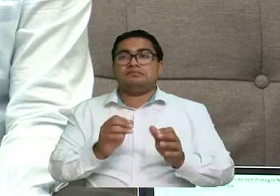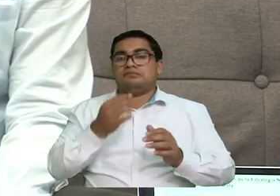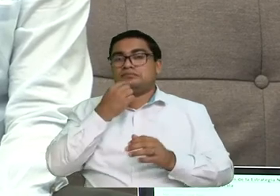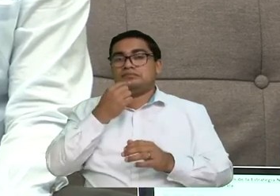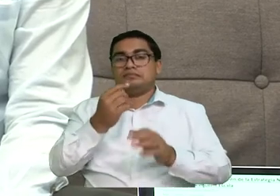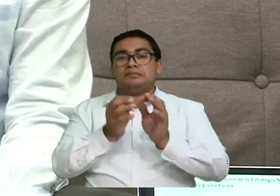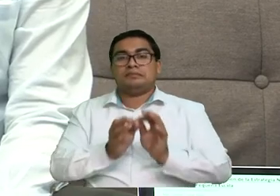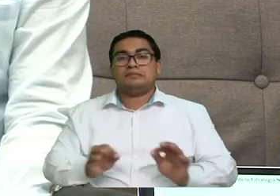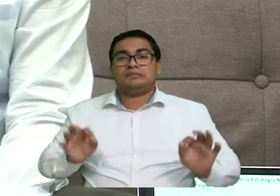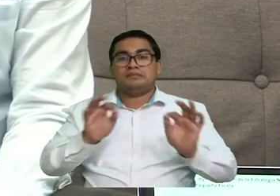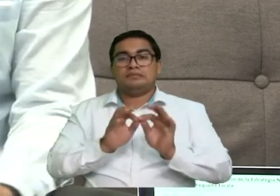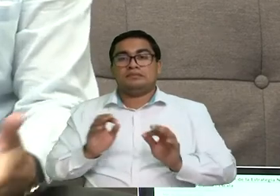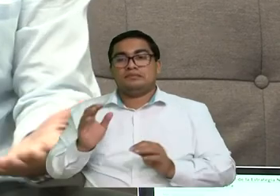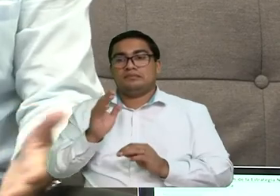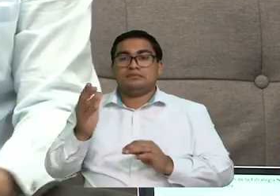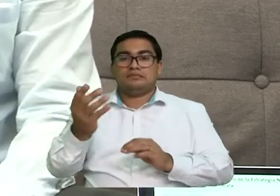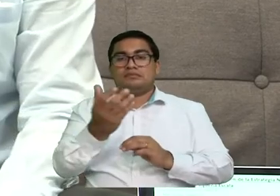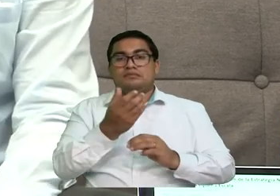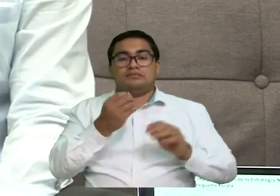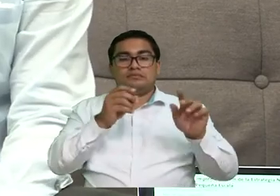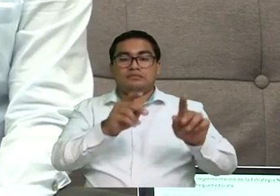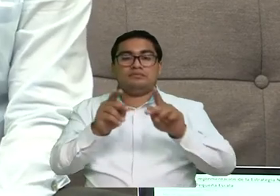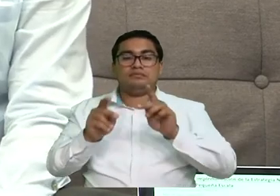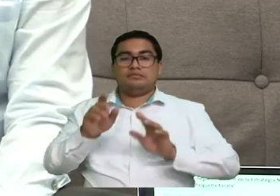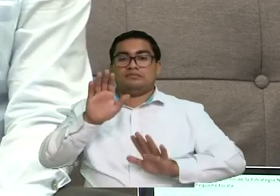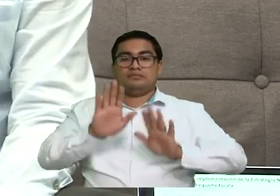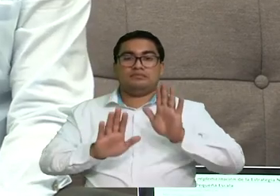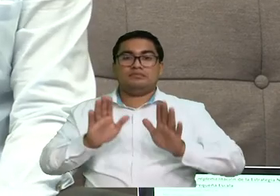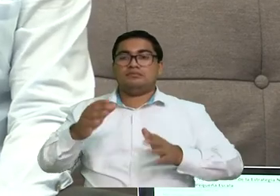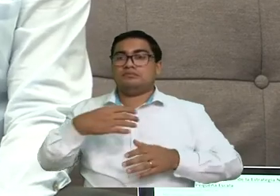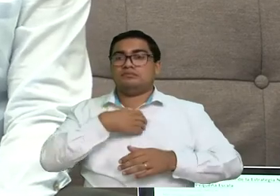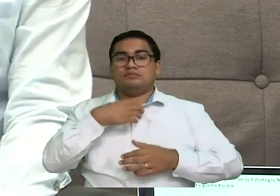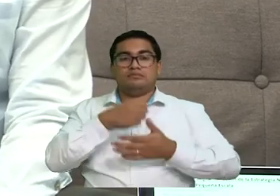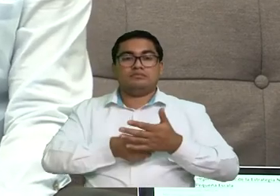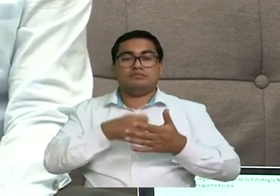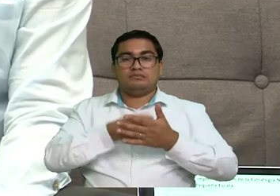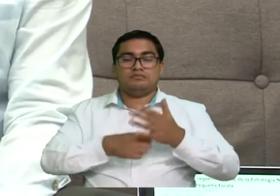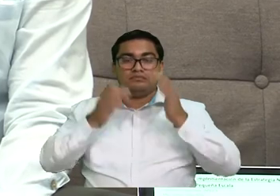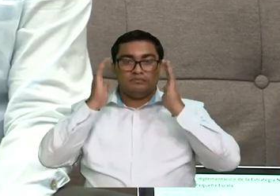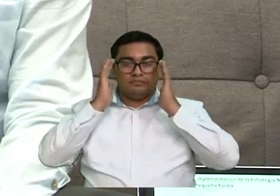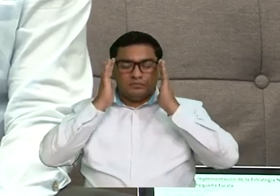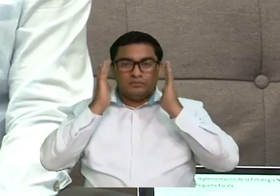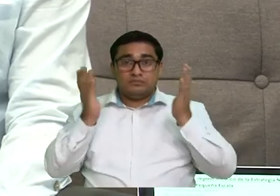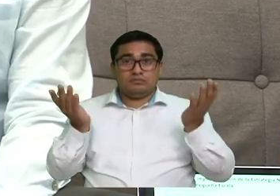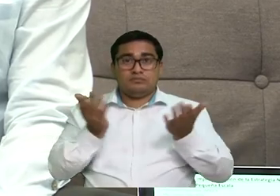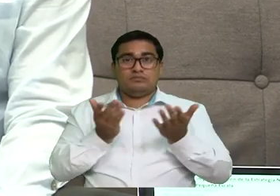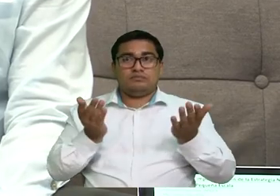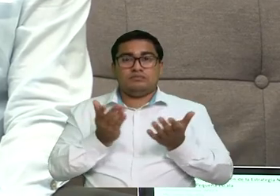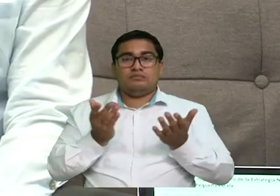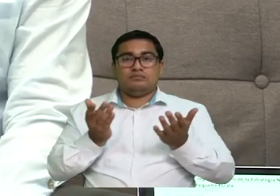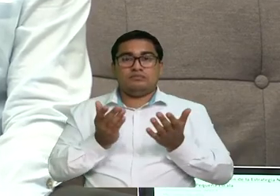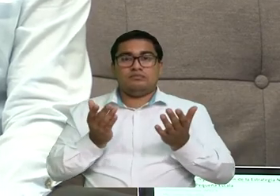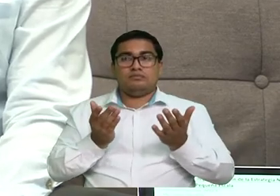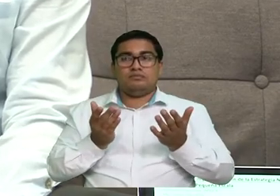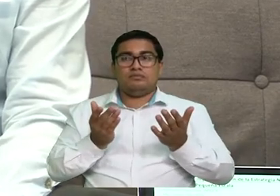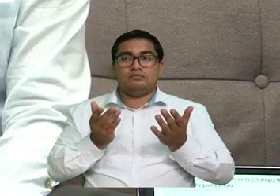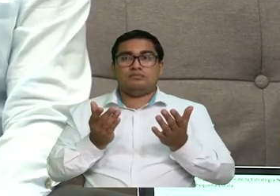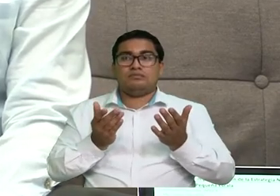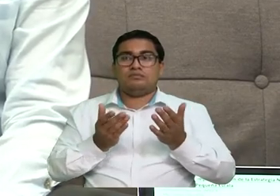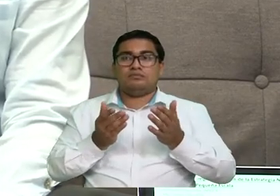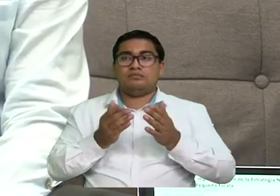importante es que todos somos protagonistas de este esfuerzo, ¿verdad? A partir de una